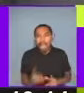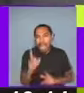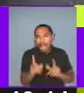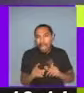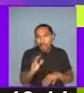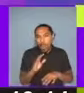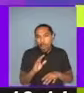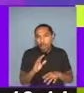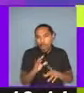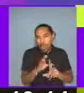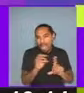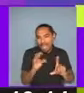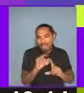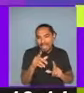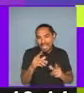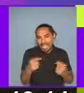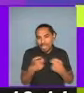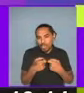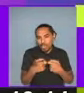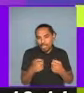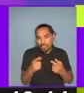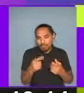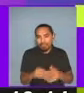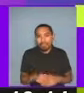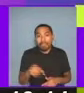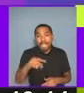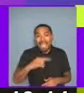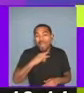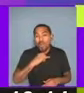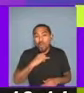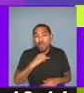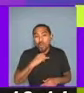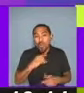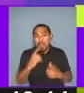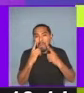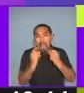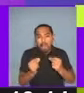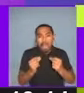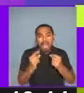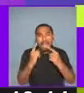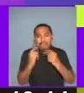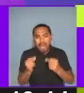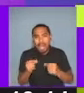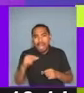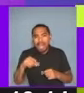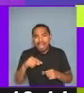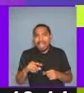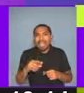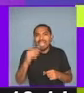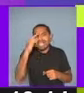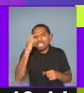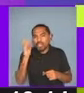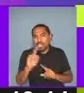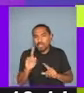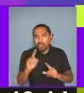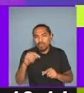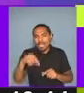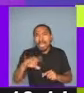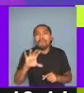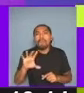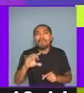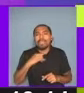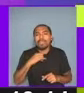pero tiene que ver con más protestas a nivel local que a nivel nacional, según nos manifestaron los propios gremialistas. Bueno,